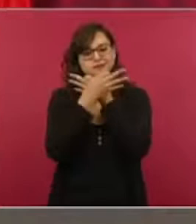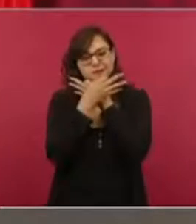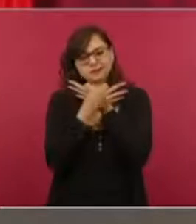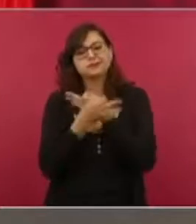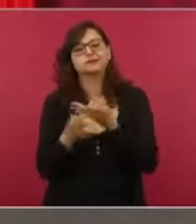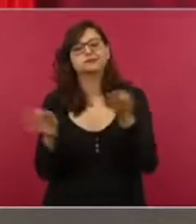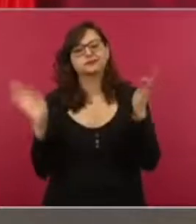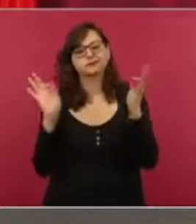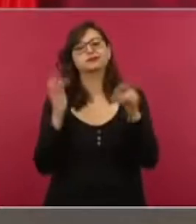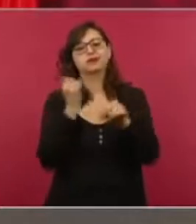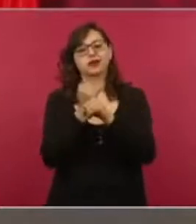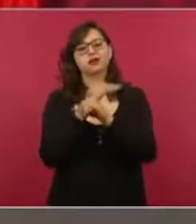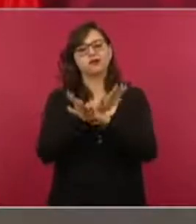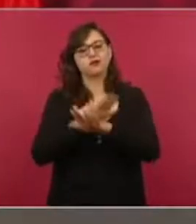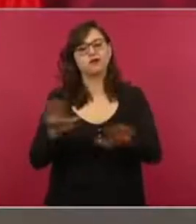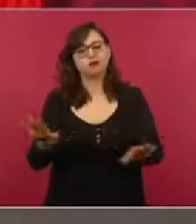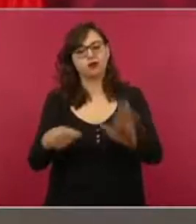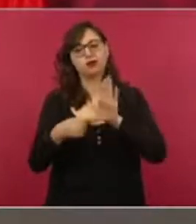lo que